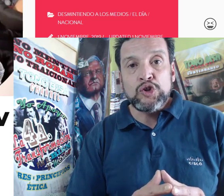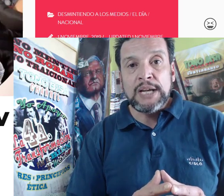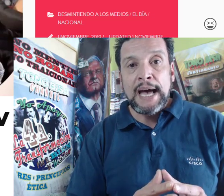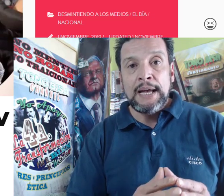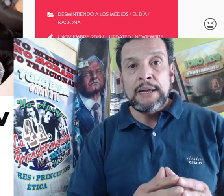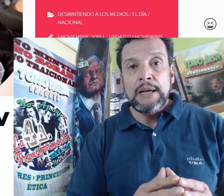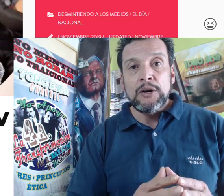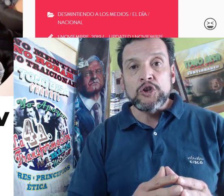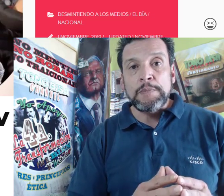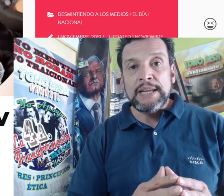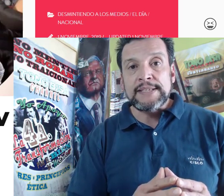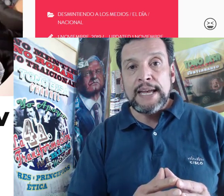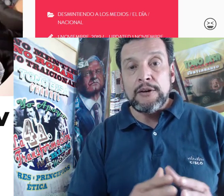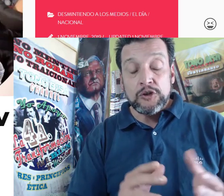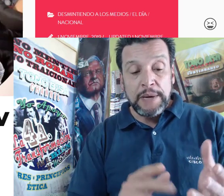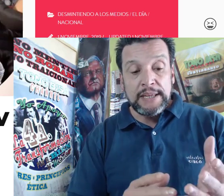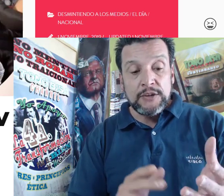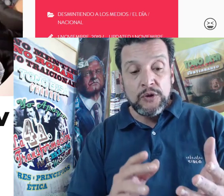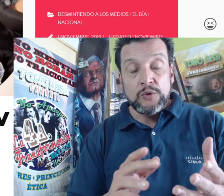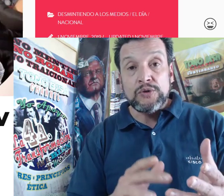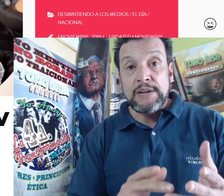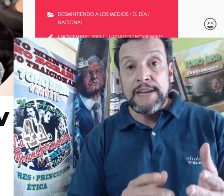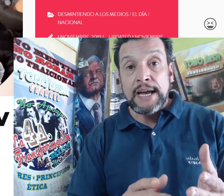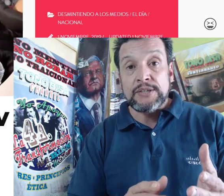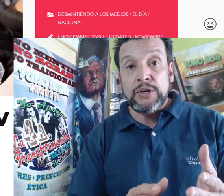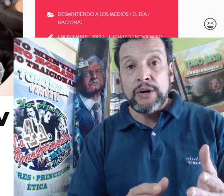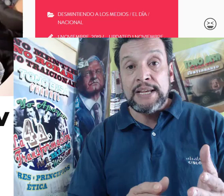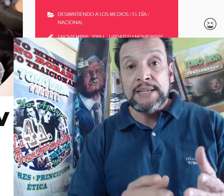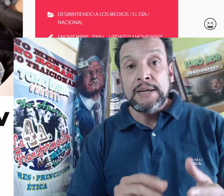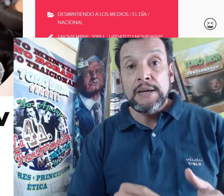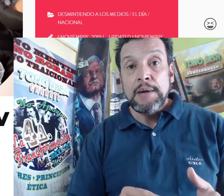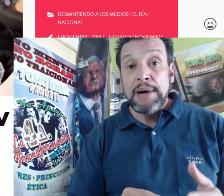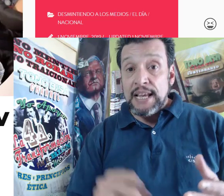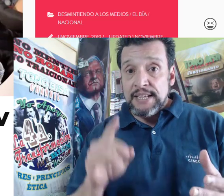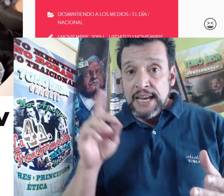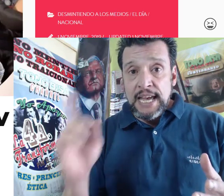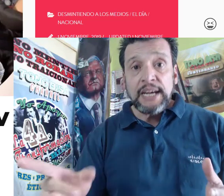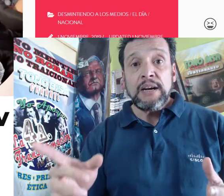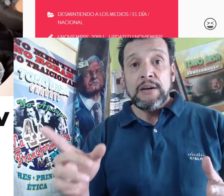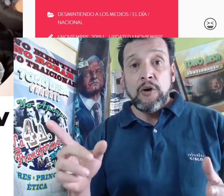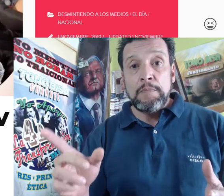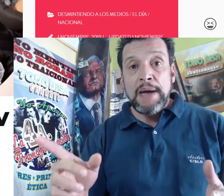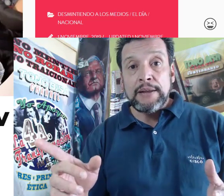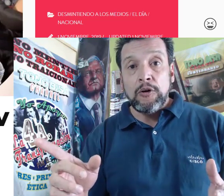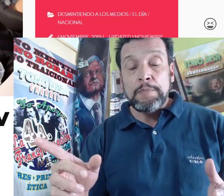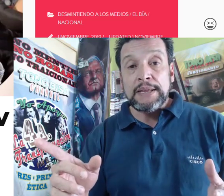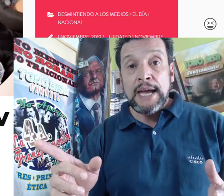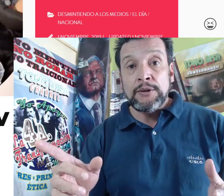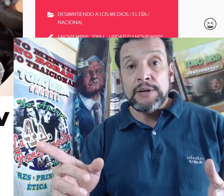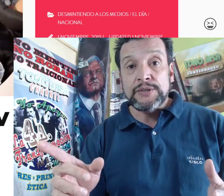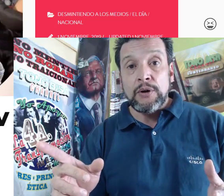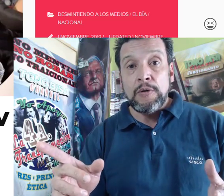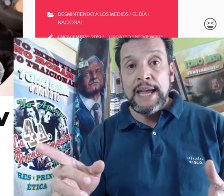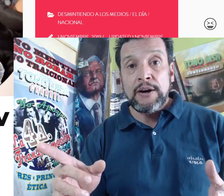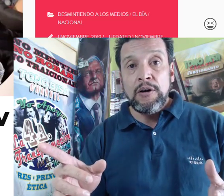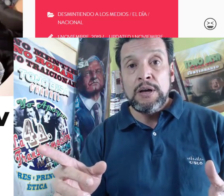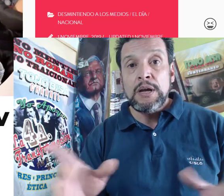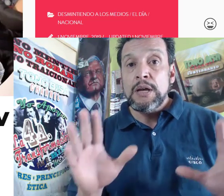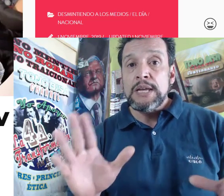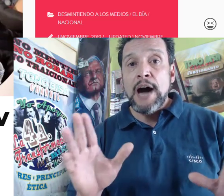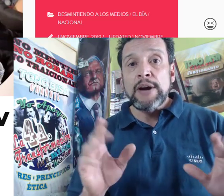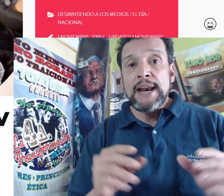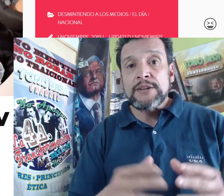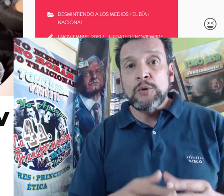prensa busca los pretextos, justificaciones para seguir golpeteando a nuestro